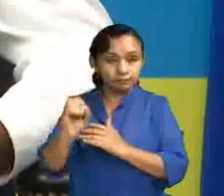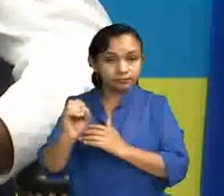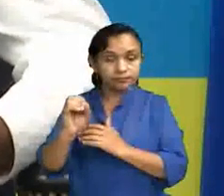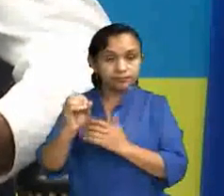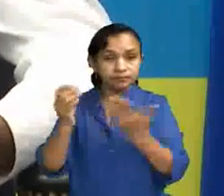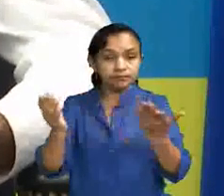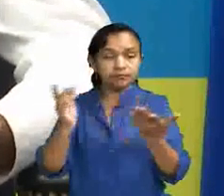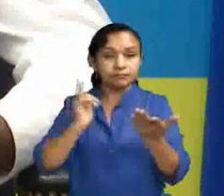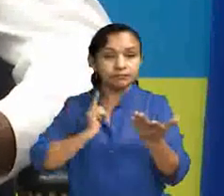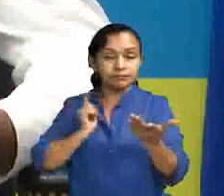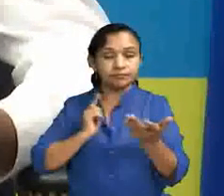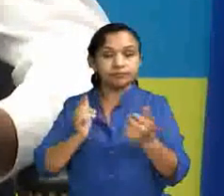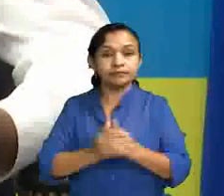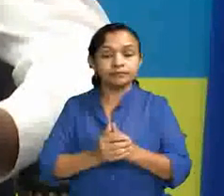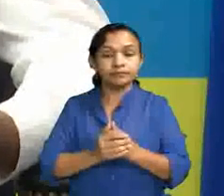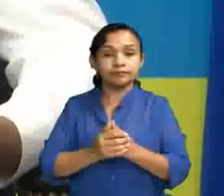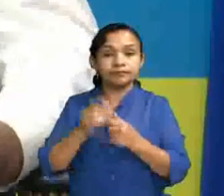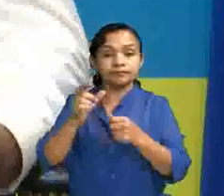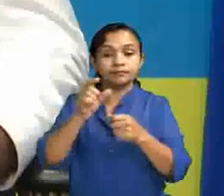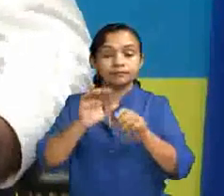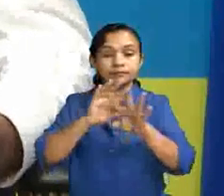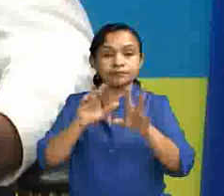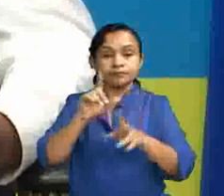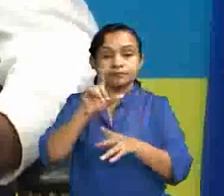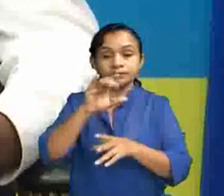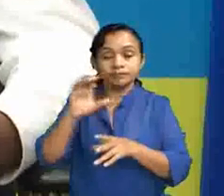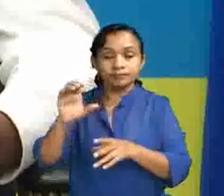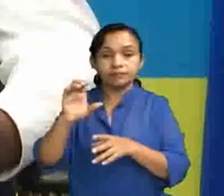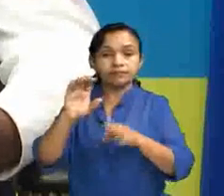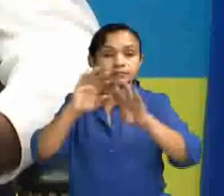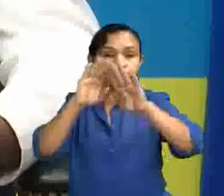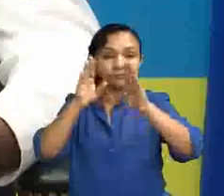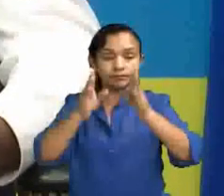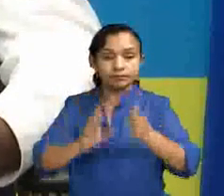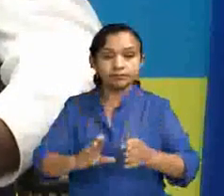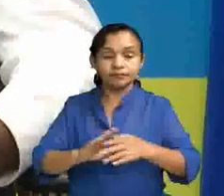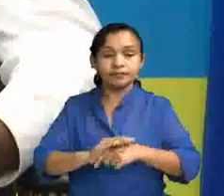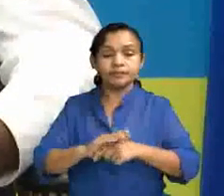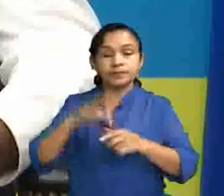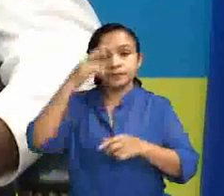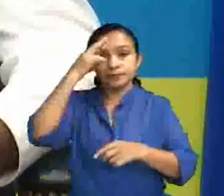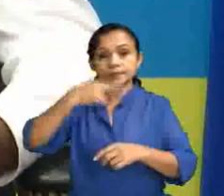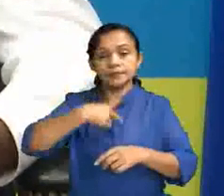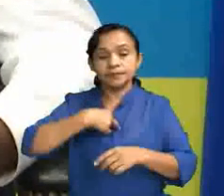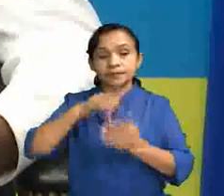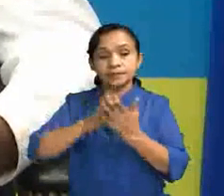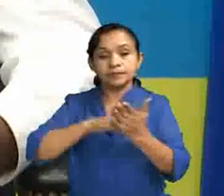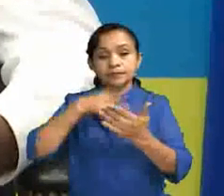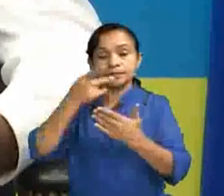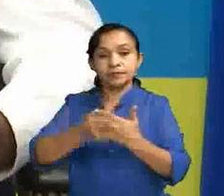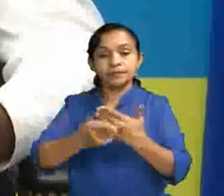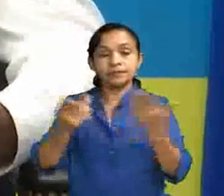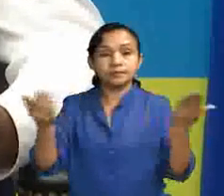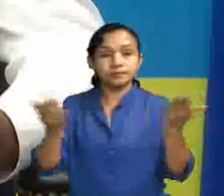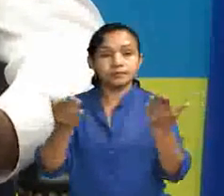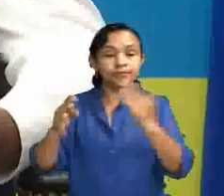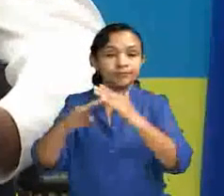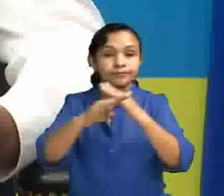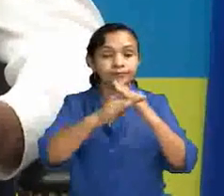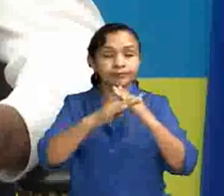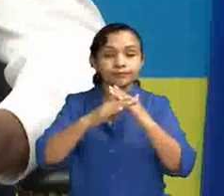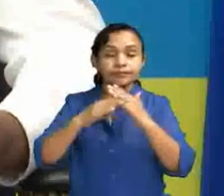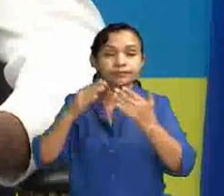enfermedad. Tenemos como invitada la licenciada María Auxiliadora Campos, quien es responsable del programa de inmunización del